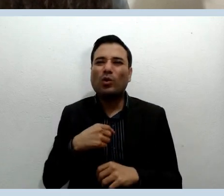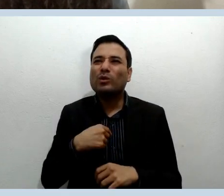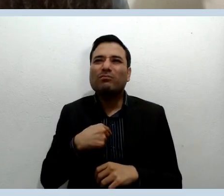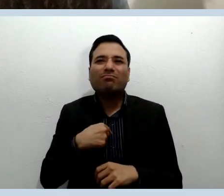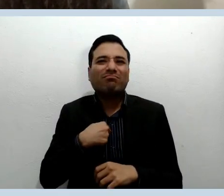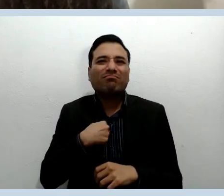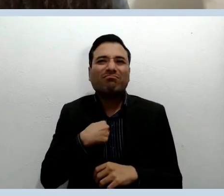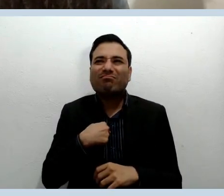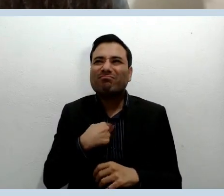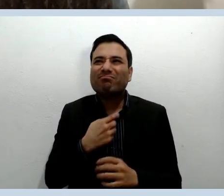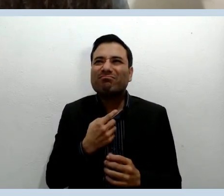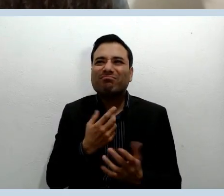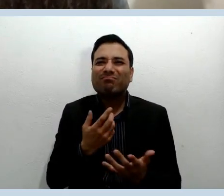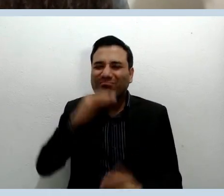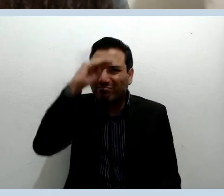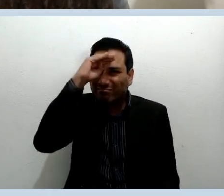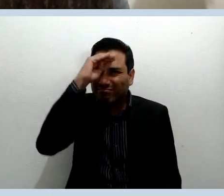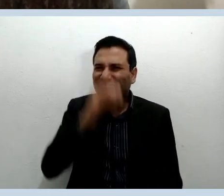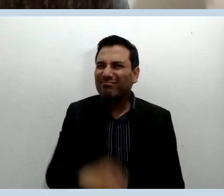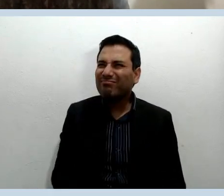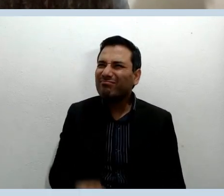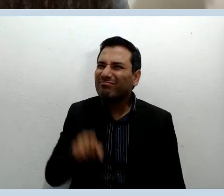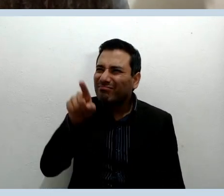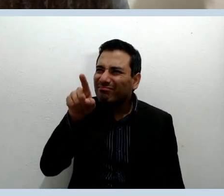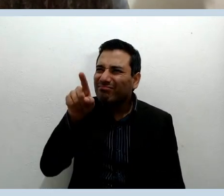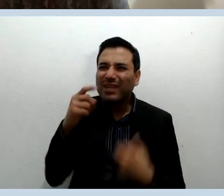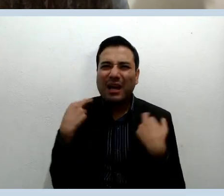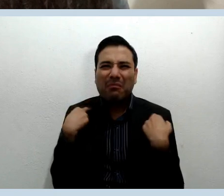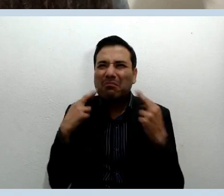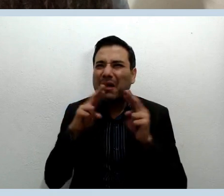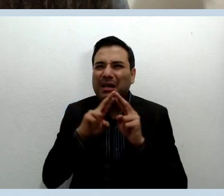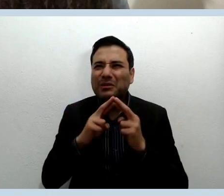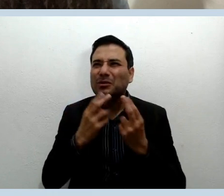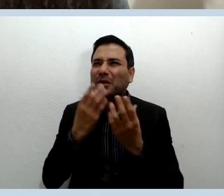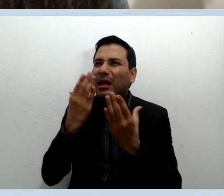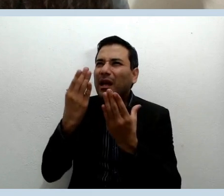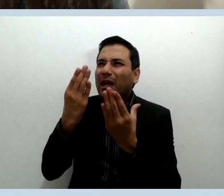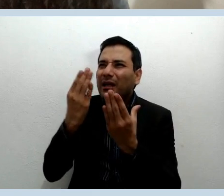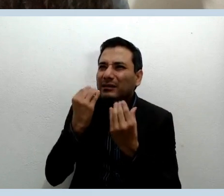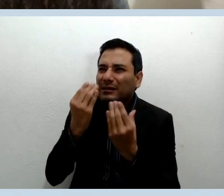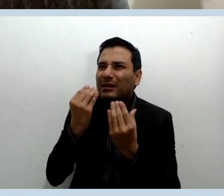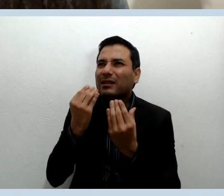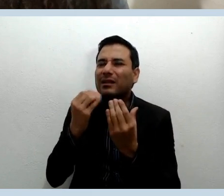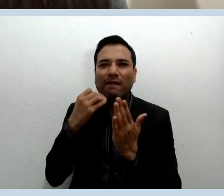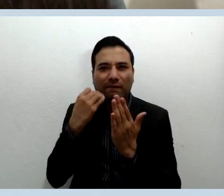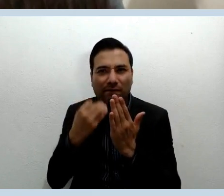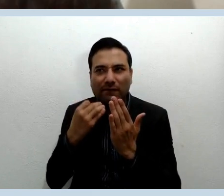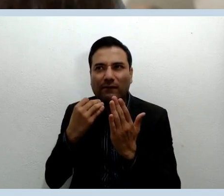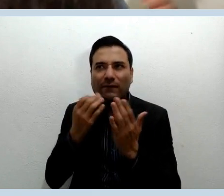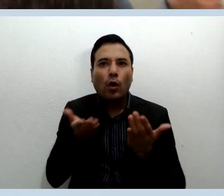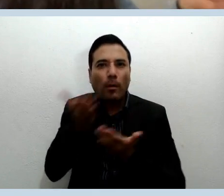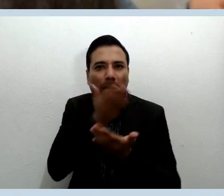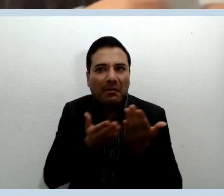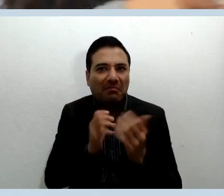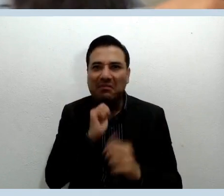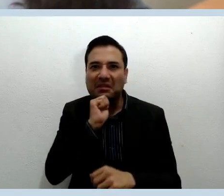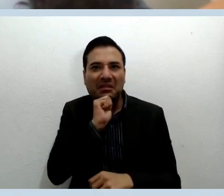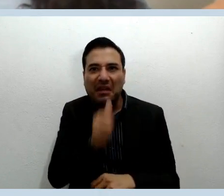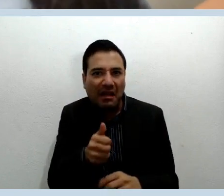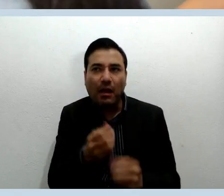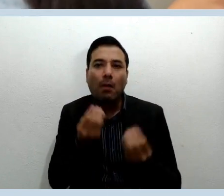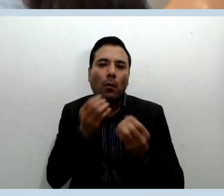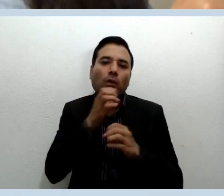enseñan otra forma No nos enseñan una forma no nos enseñan que hay que convivir quizás no nos nos hablan de muchas